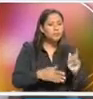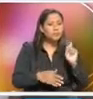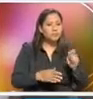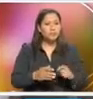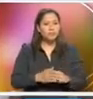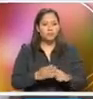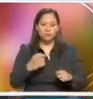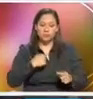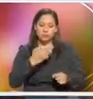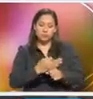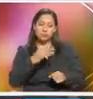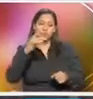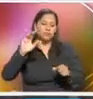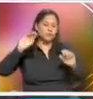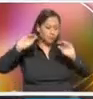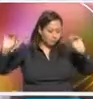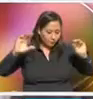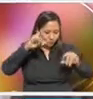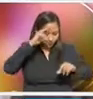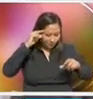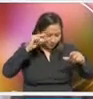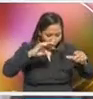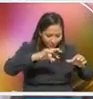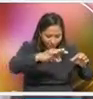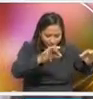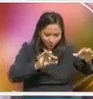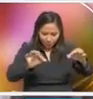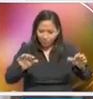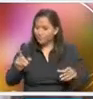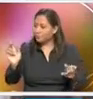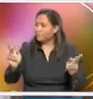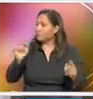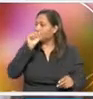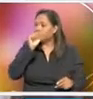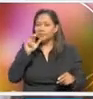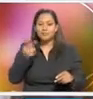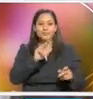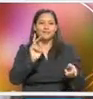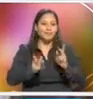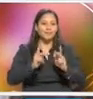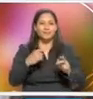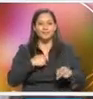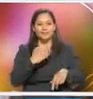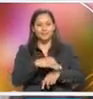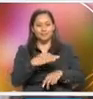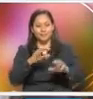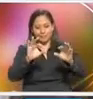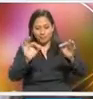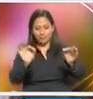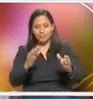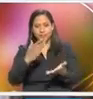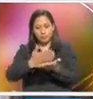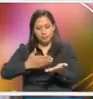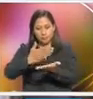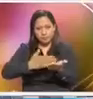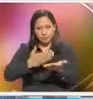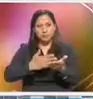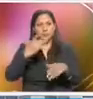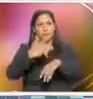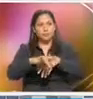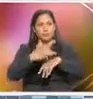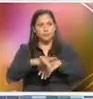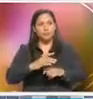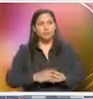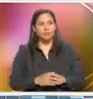No, estoy aquí acomodando. Tú te estás un poco, adelantando. yo estoy siguiendo, sí, ustedes están aquí en el chisme total. Entonces, bueno. No. Ya Mientras. cortaste el queso Ya, en cubitos,